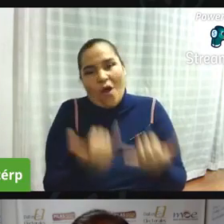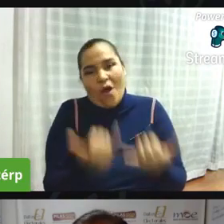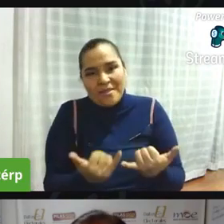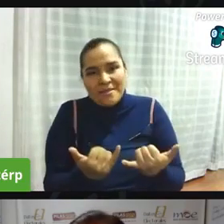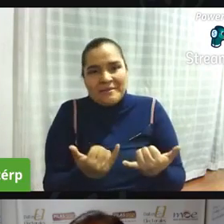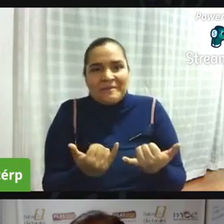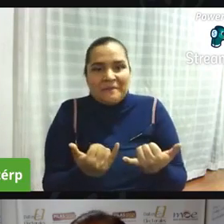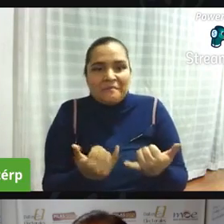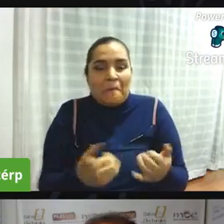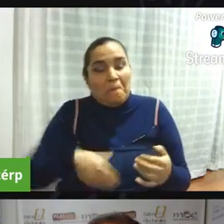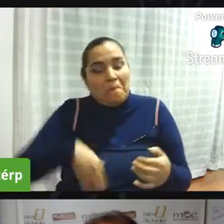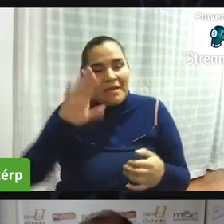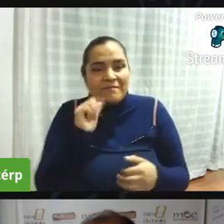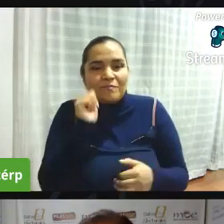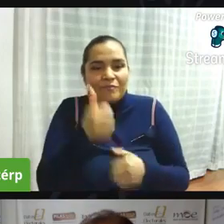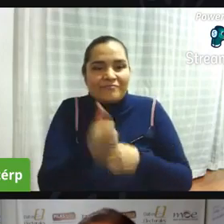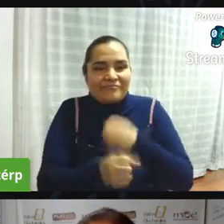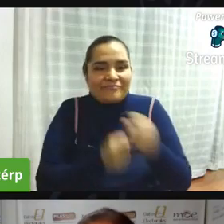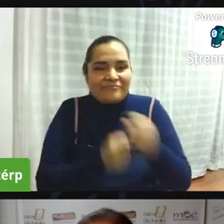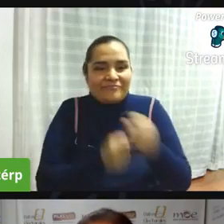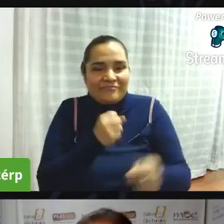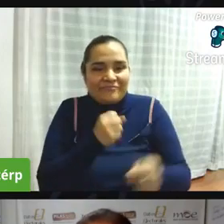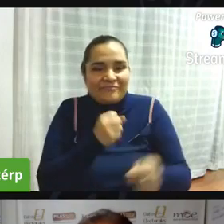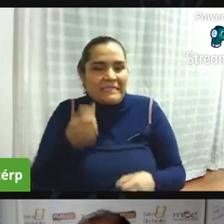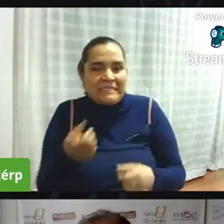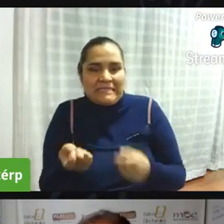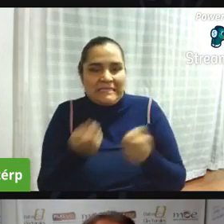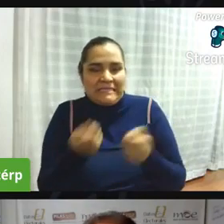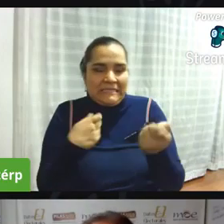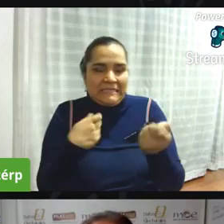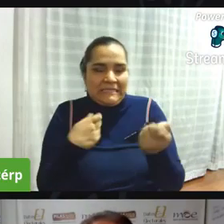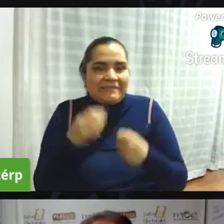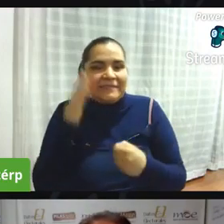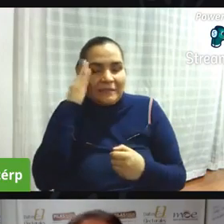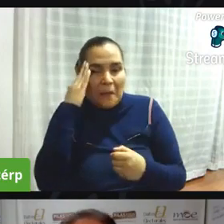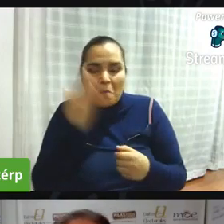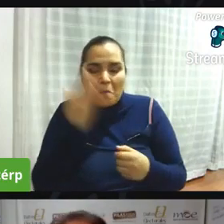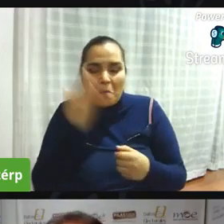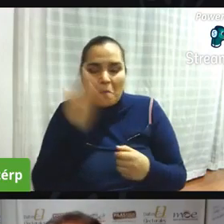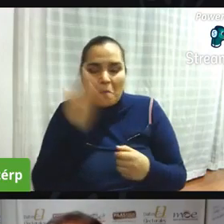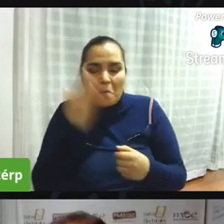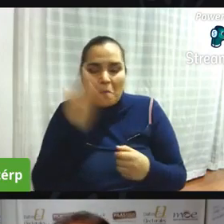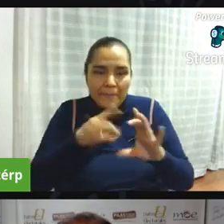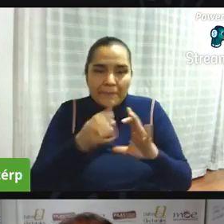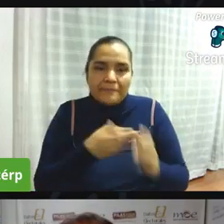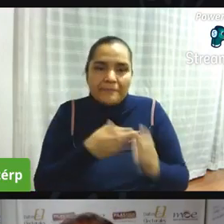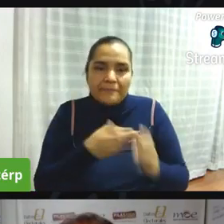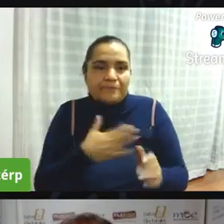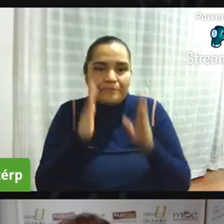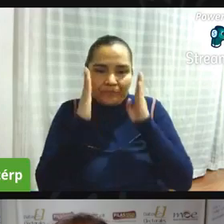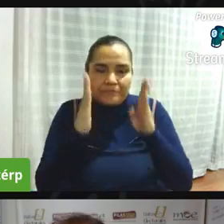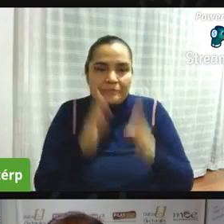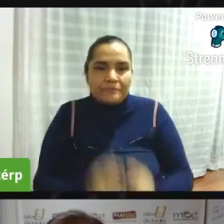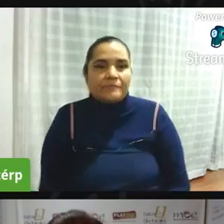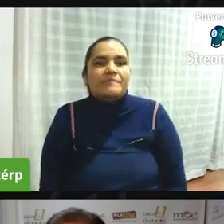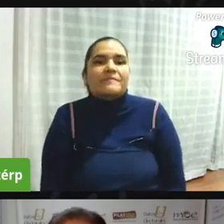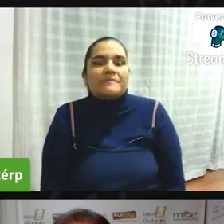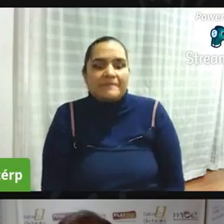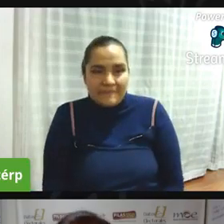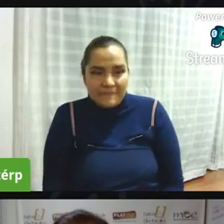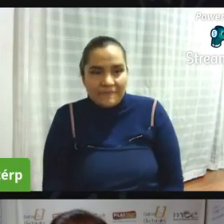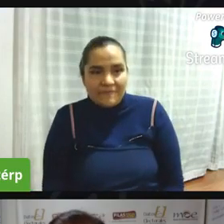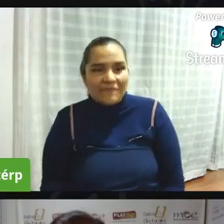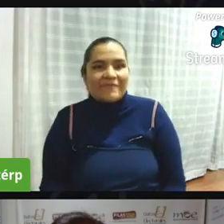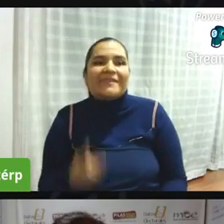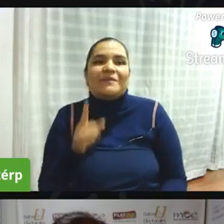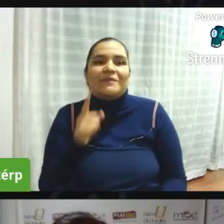estamos listos pero estamos listos desde ya y el próximo año reforzados con todas las pilas para